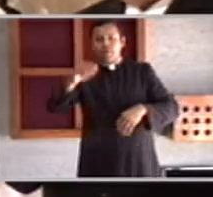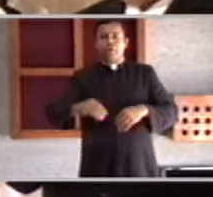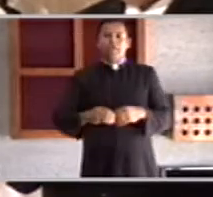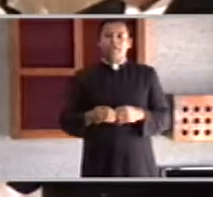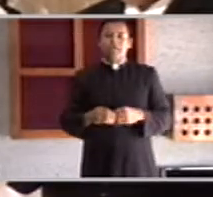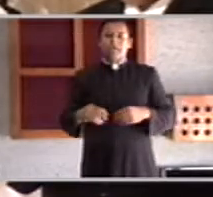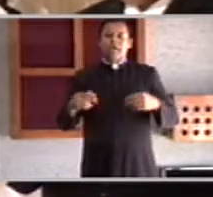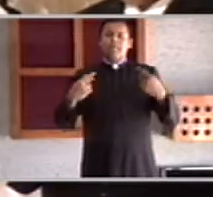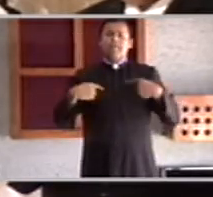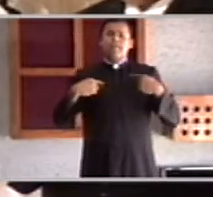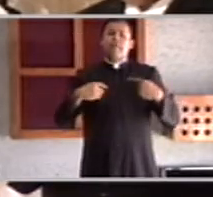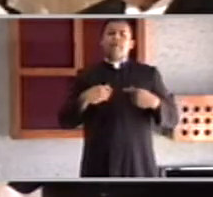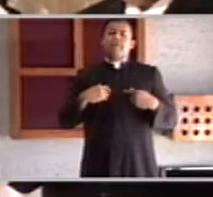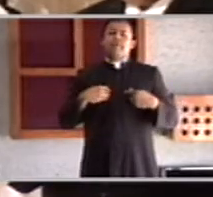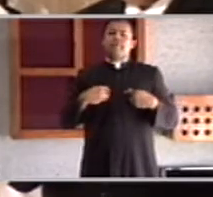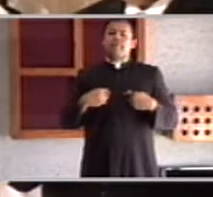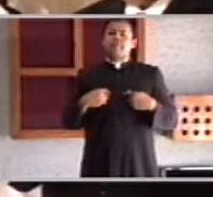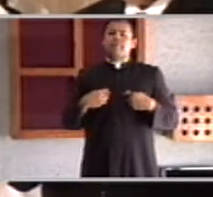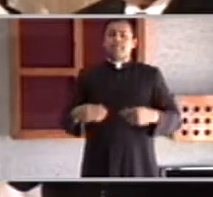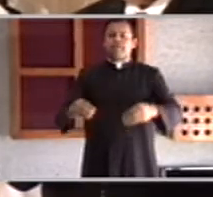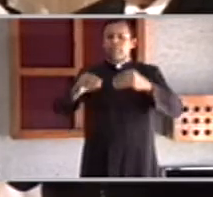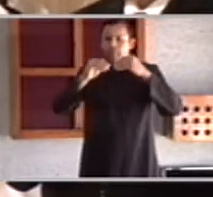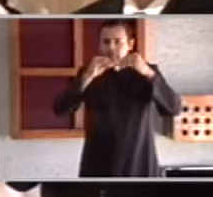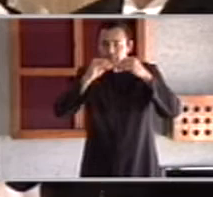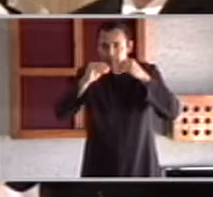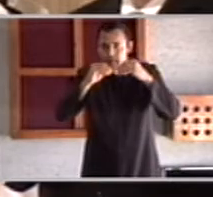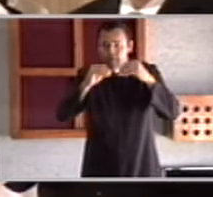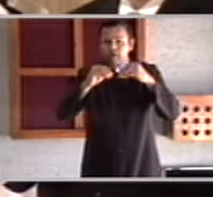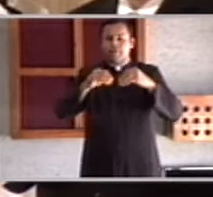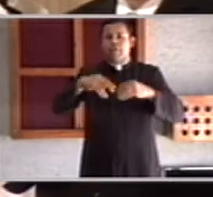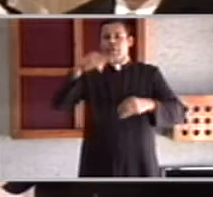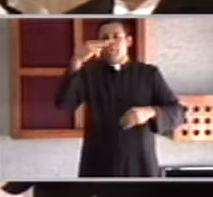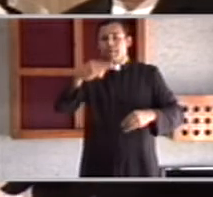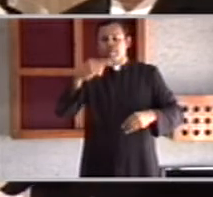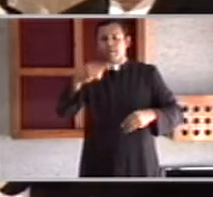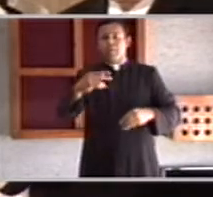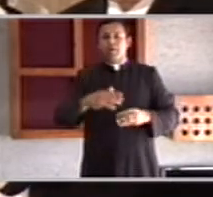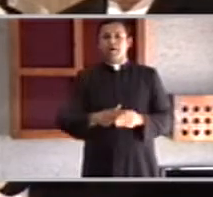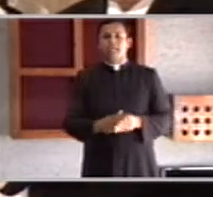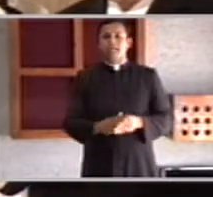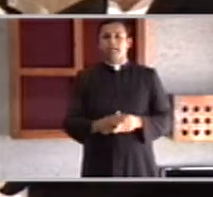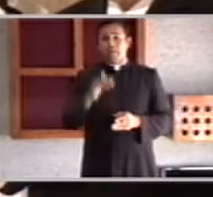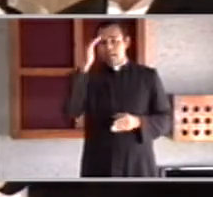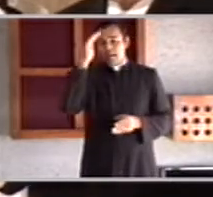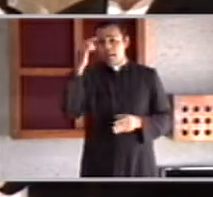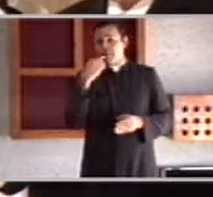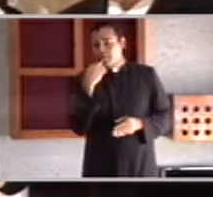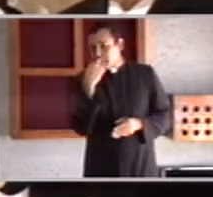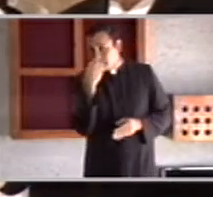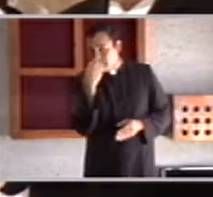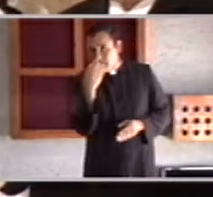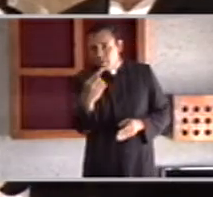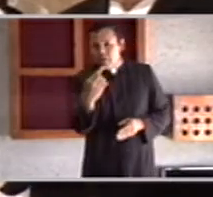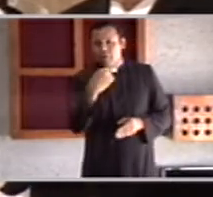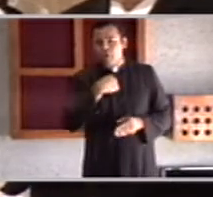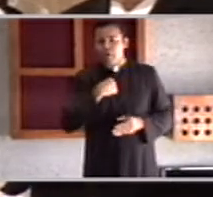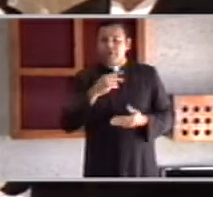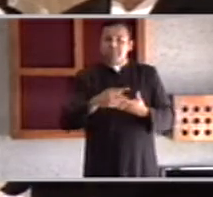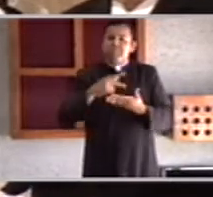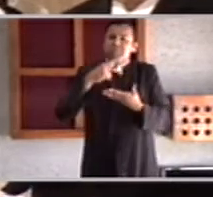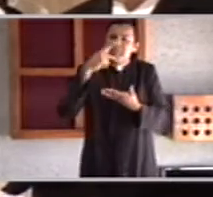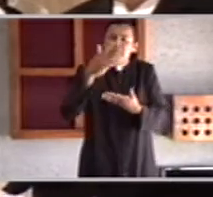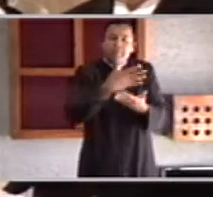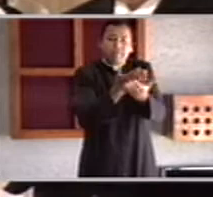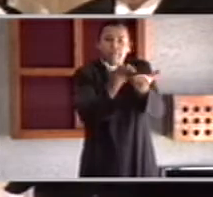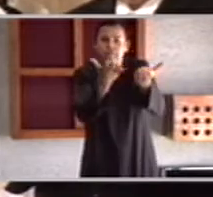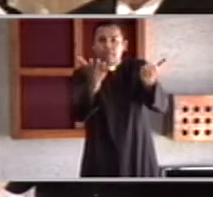Dios se les llamará. Esto dice el Señor: yo les daré su recompensa fielmente y haré